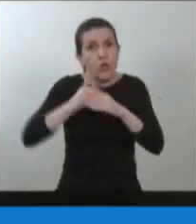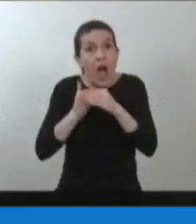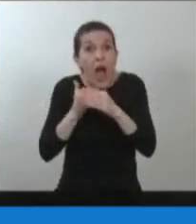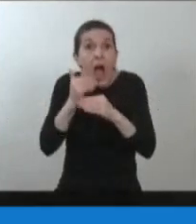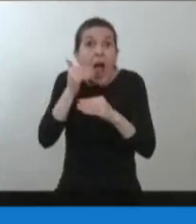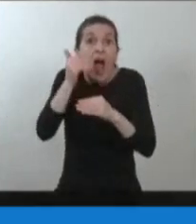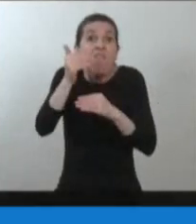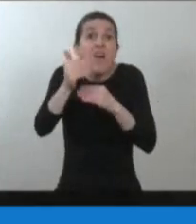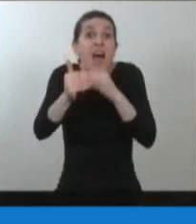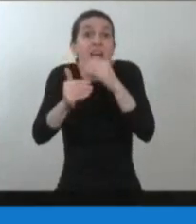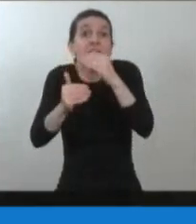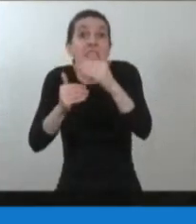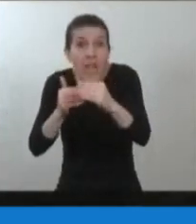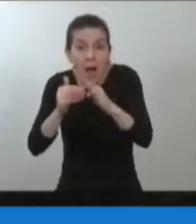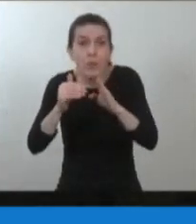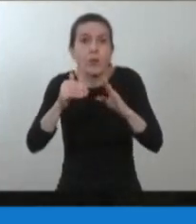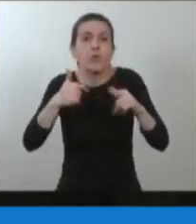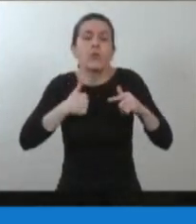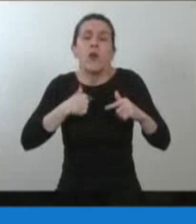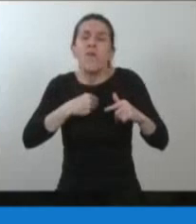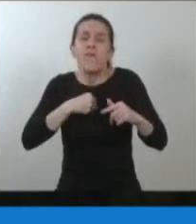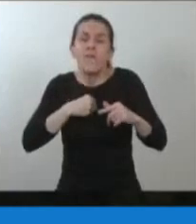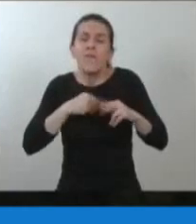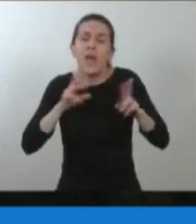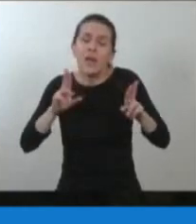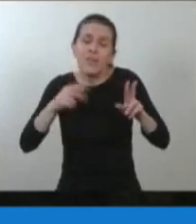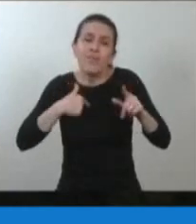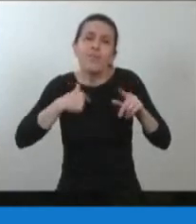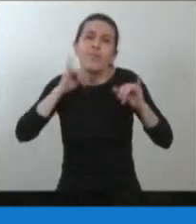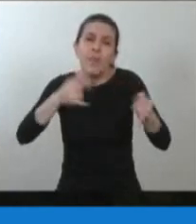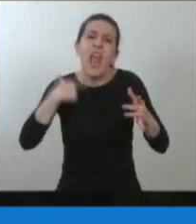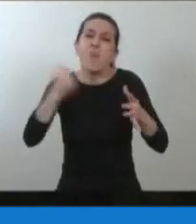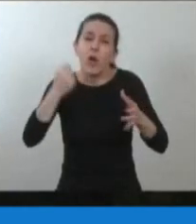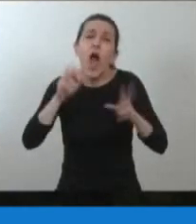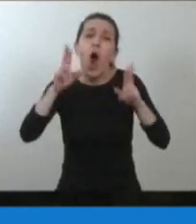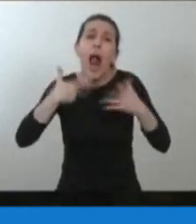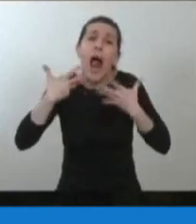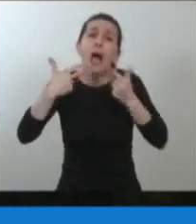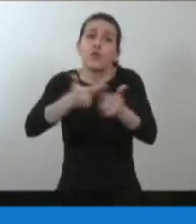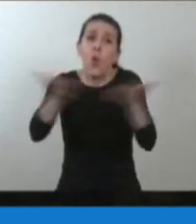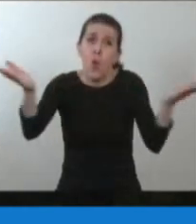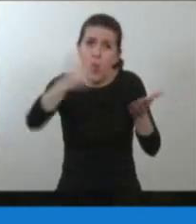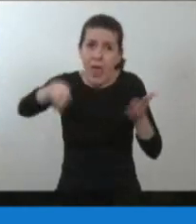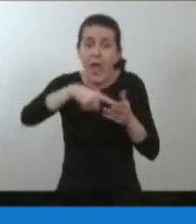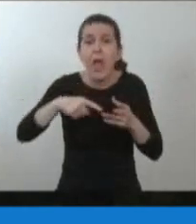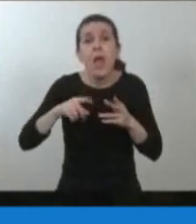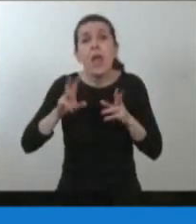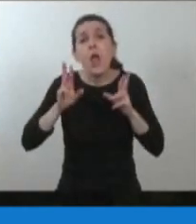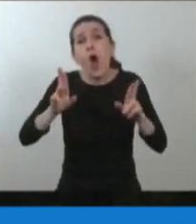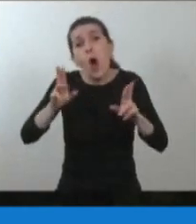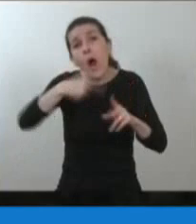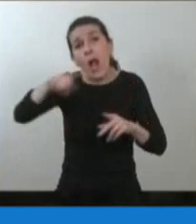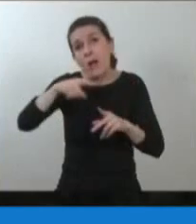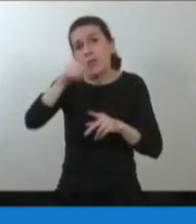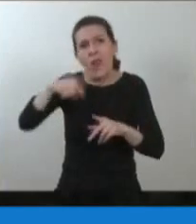es pero sí que es importante y espero que sirva y espero que como hemos visto en cada